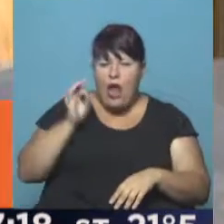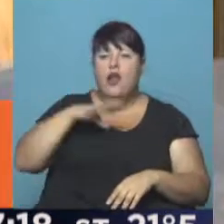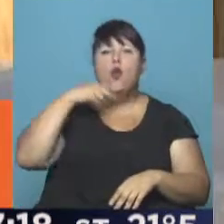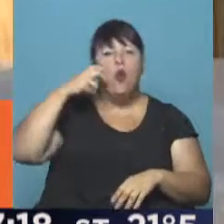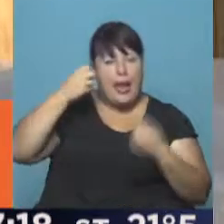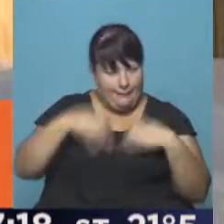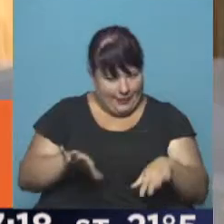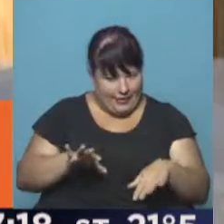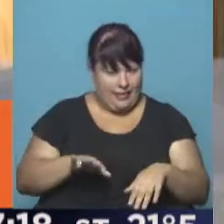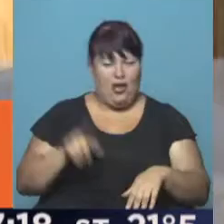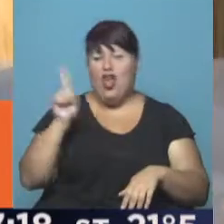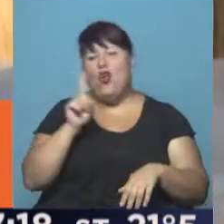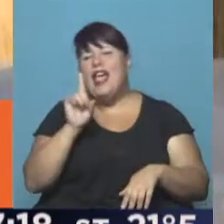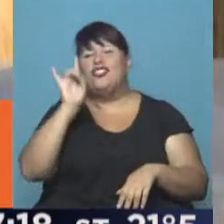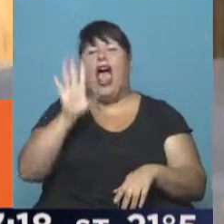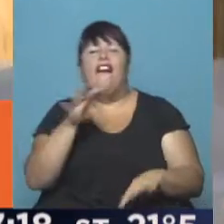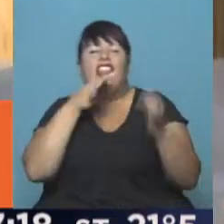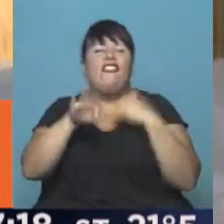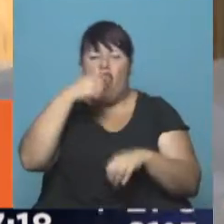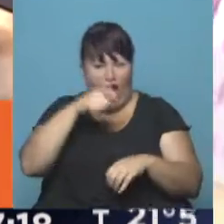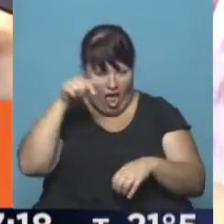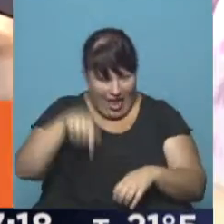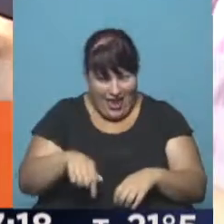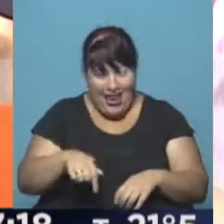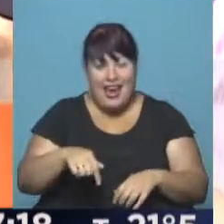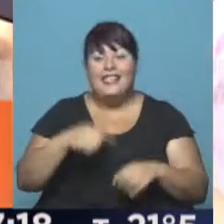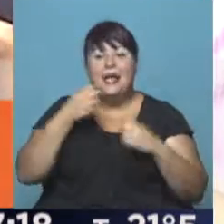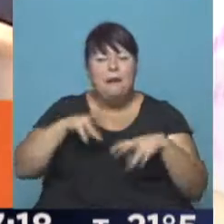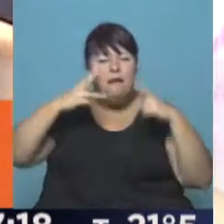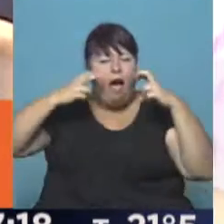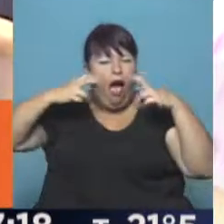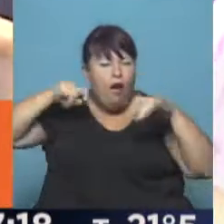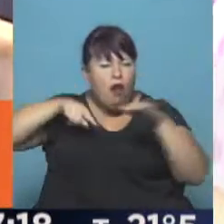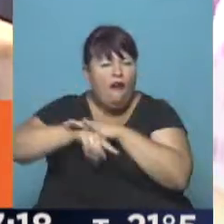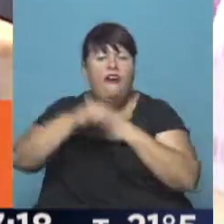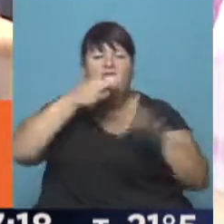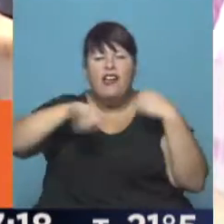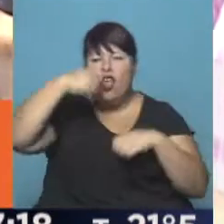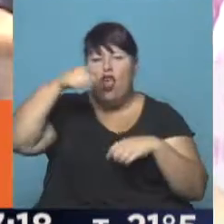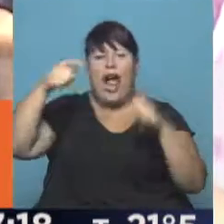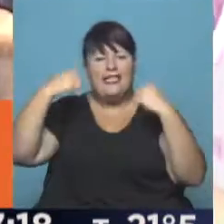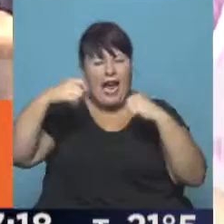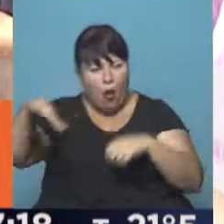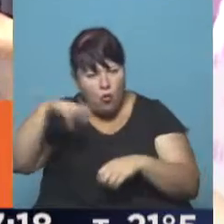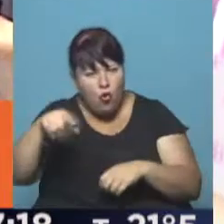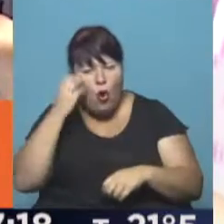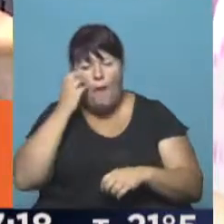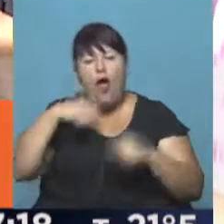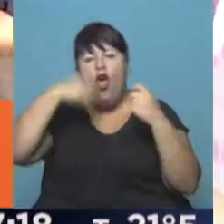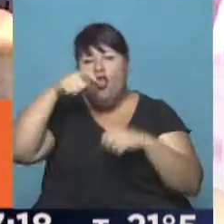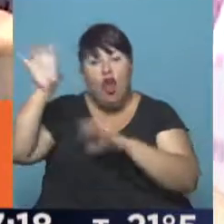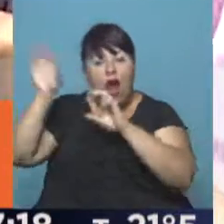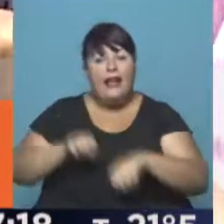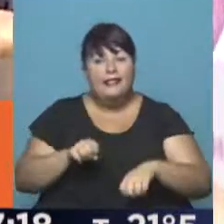Junín. Acá no cayó el que vendía droga. Esto empieza una investigación por venta de drogas en Chacabuco. La droga que